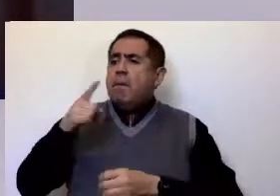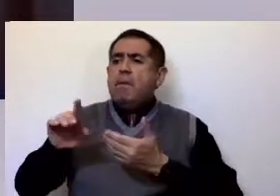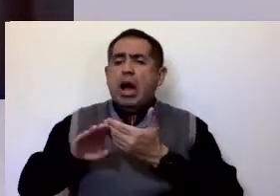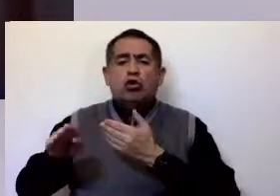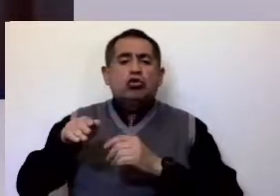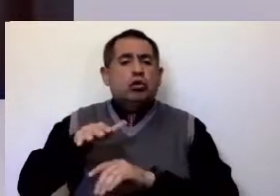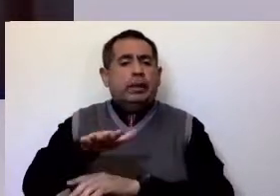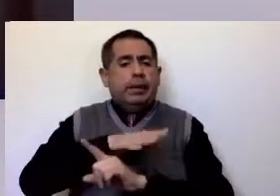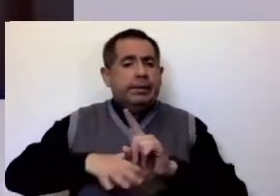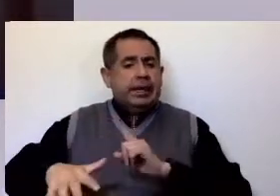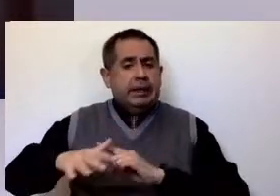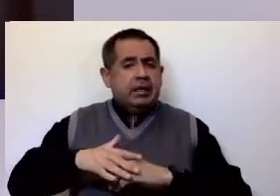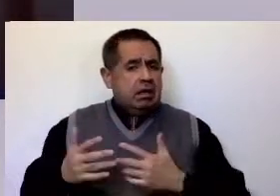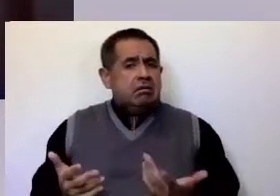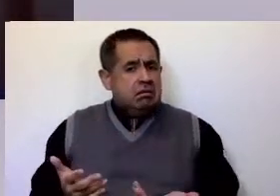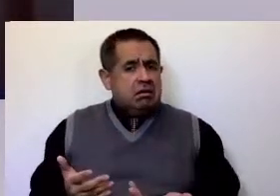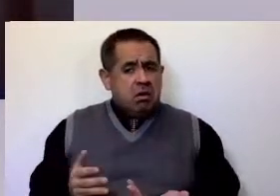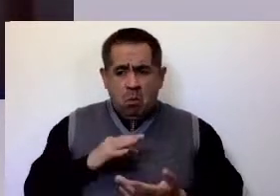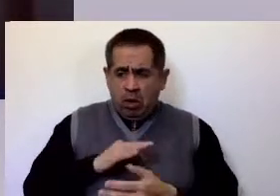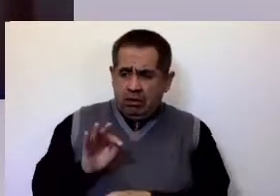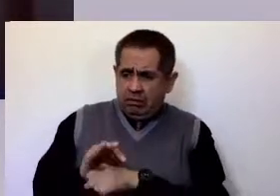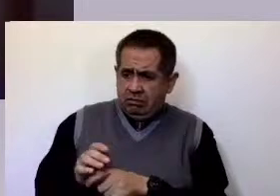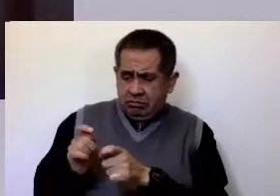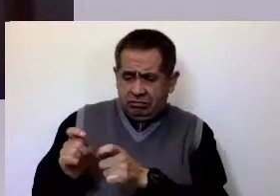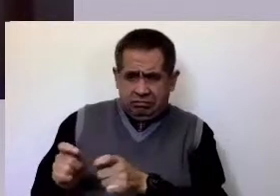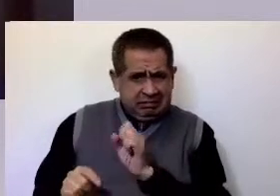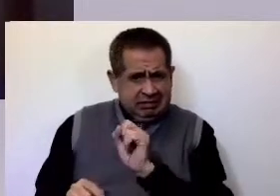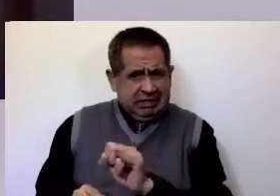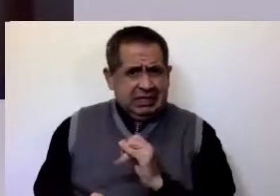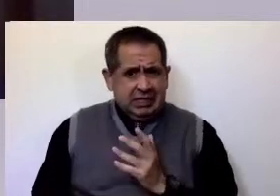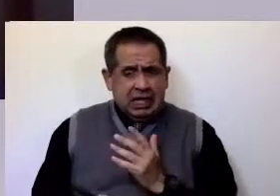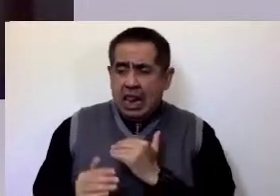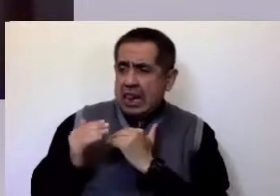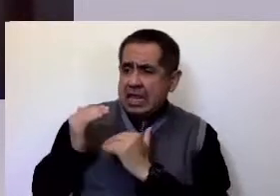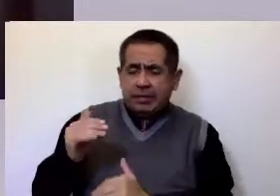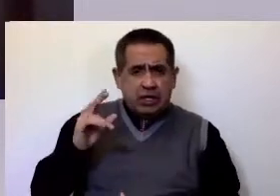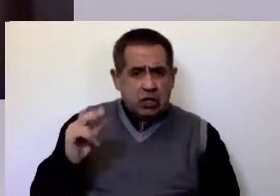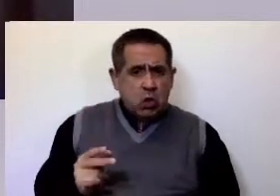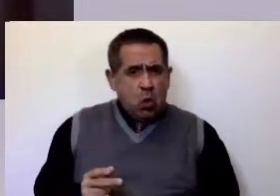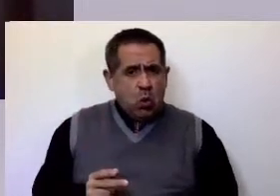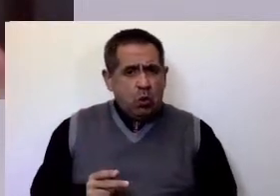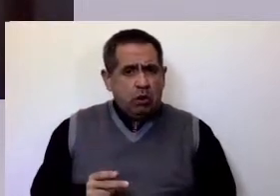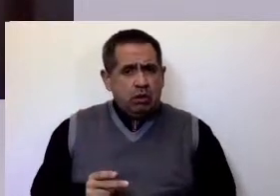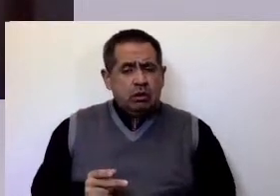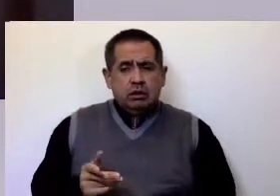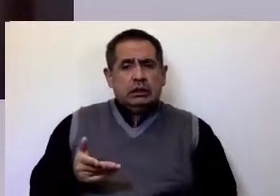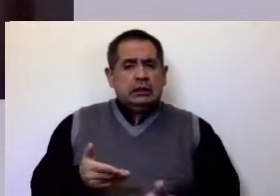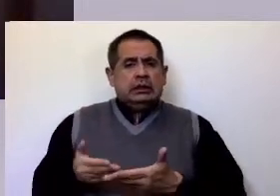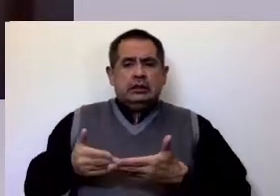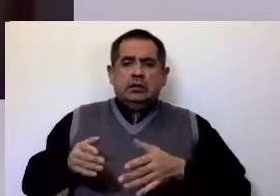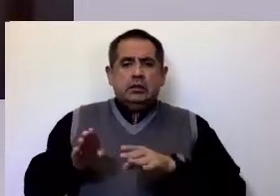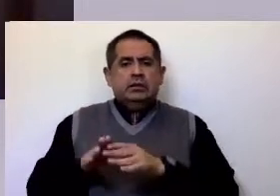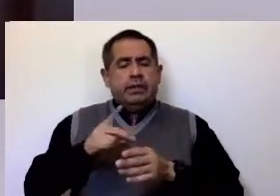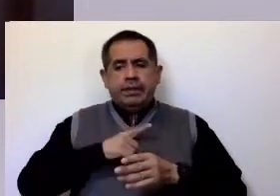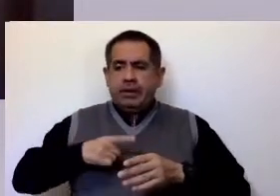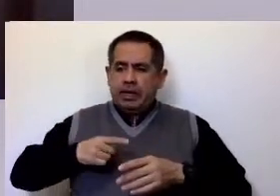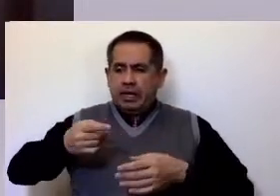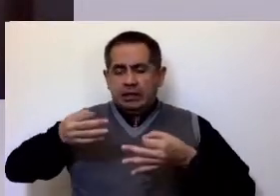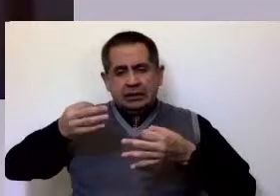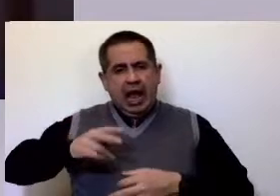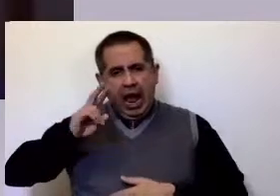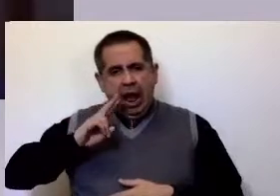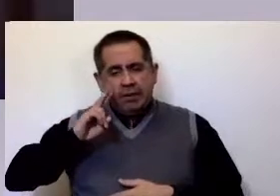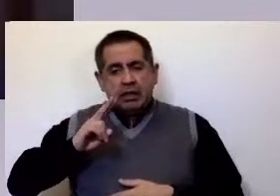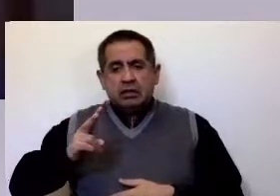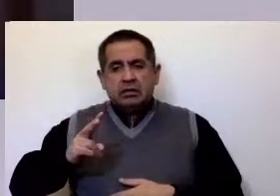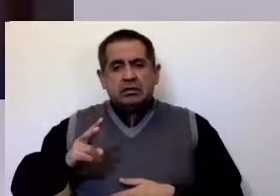sin que esto signifique que sea ilimitado pues acuden a este juicio deben acreditar ser